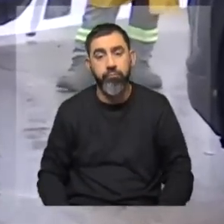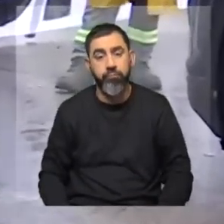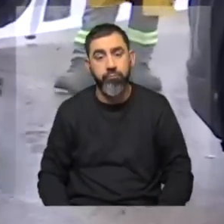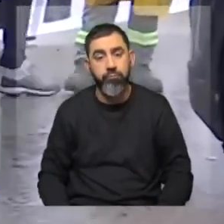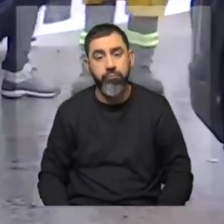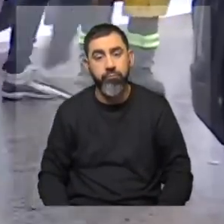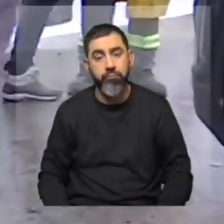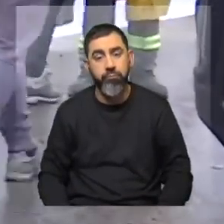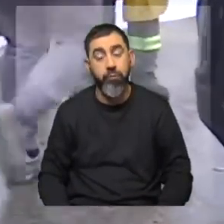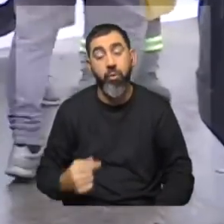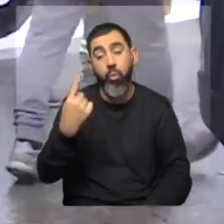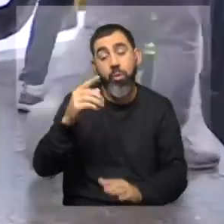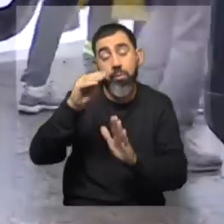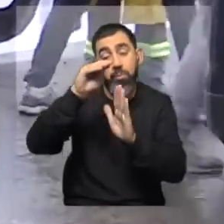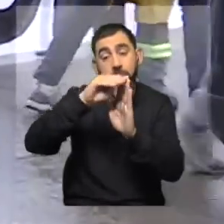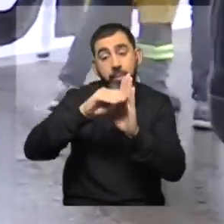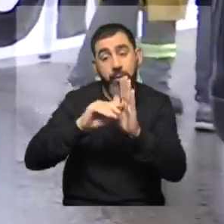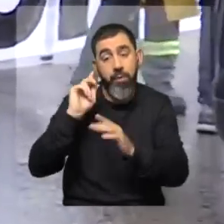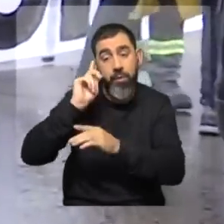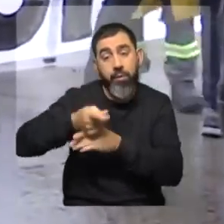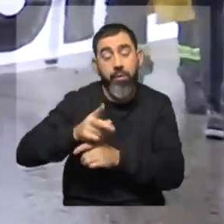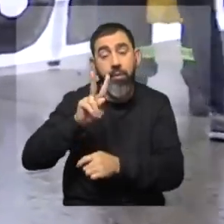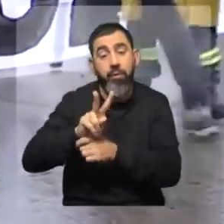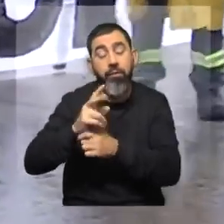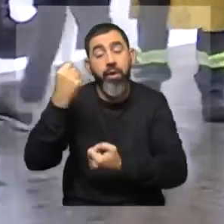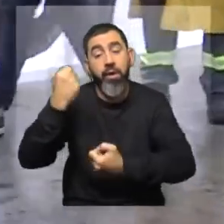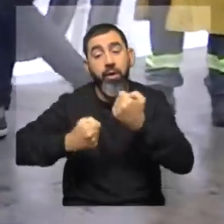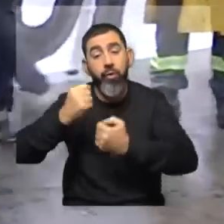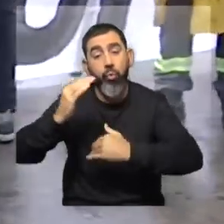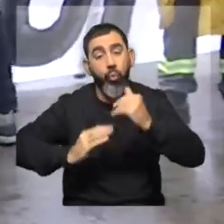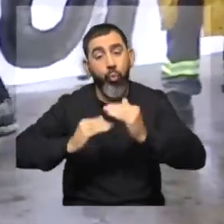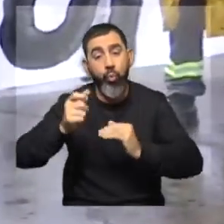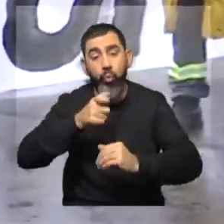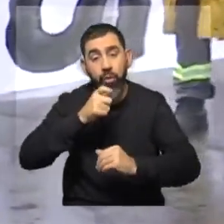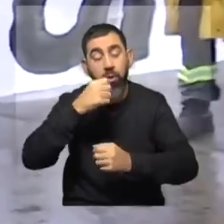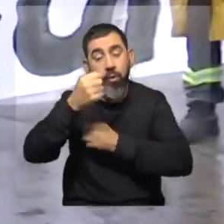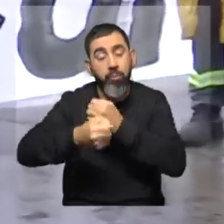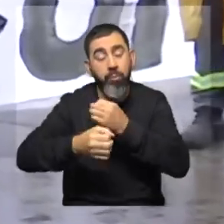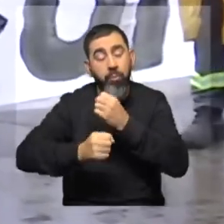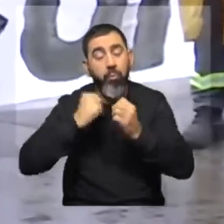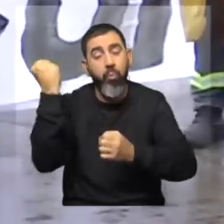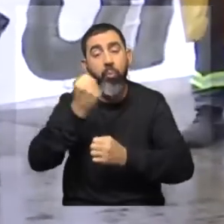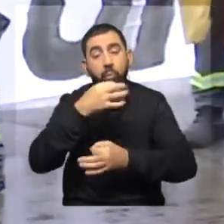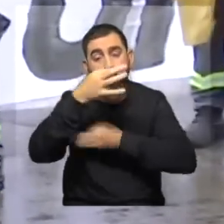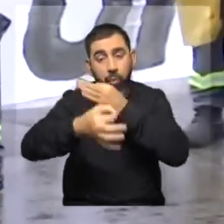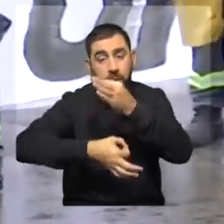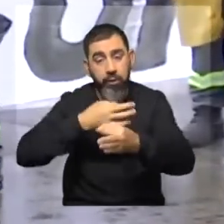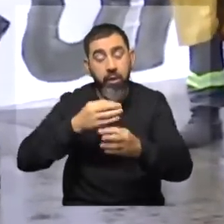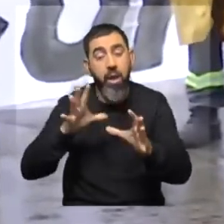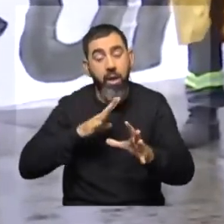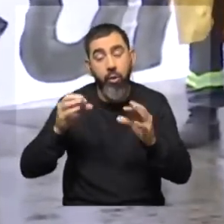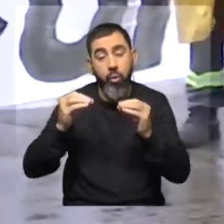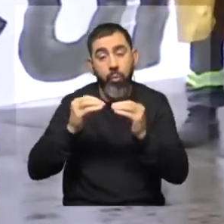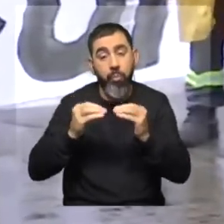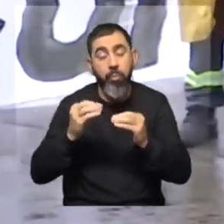es una de las medidas este definidas en defensa de la industria cementera es importante aclarar que acá hay un cúmulo de compañeras